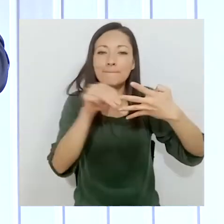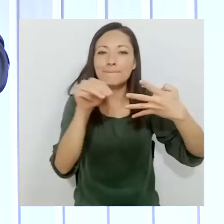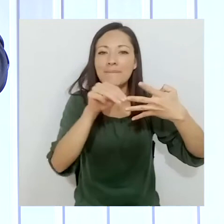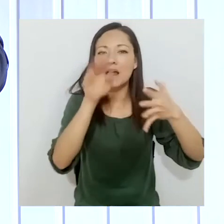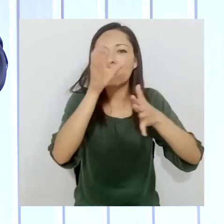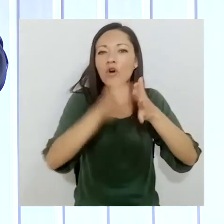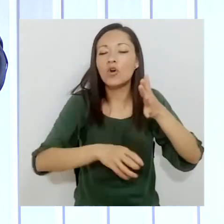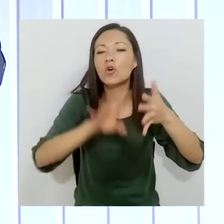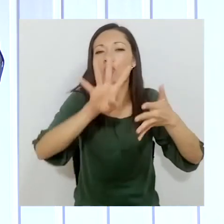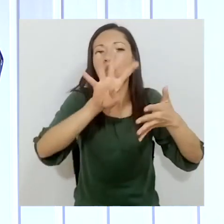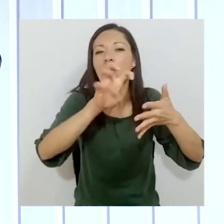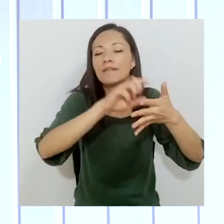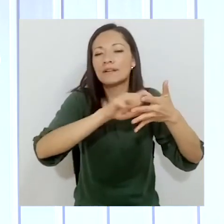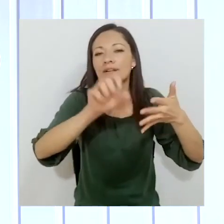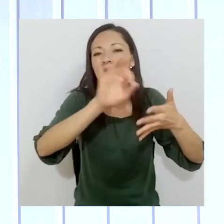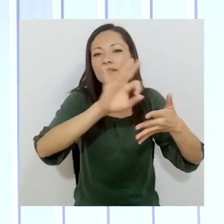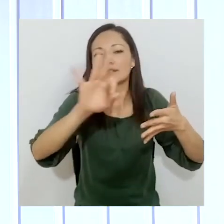33.